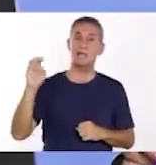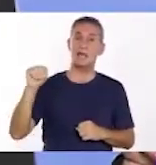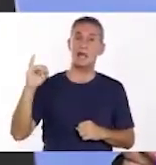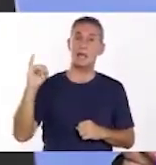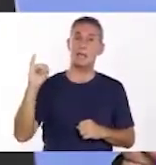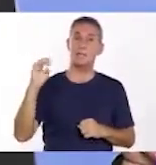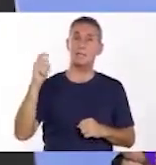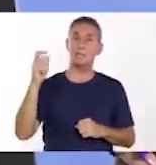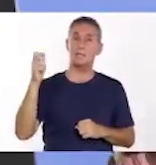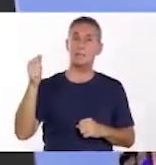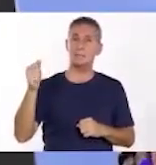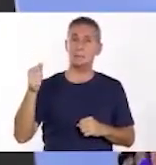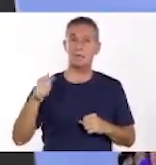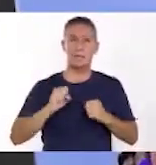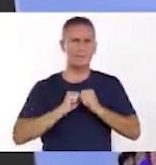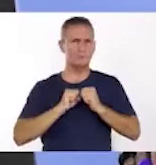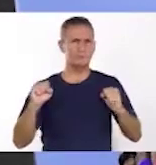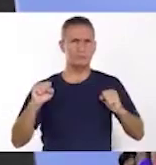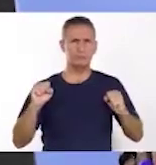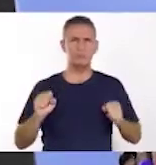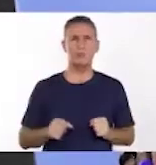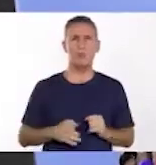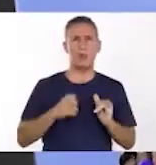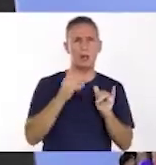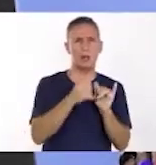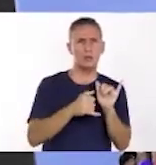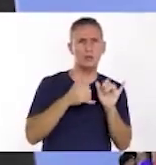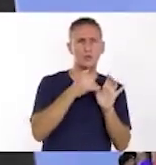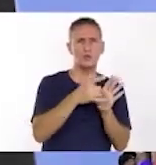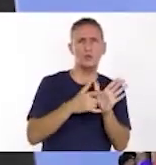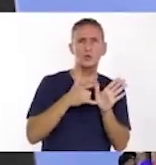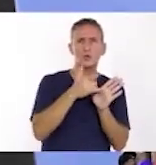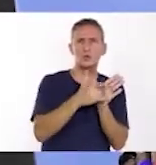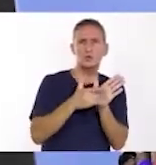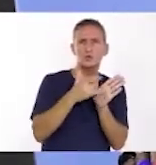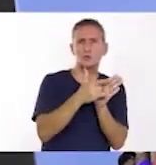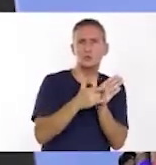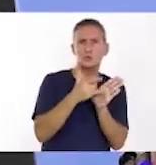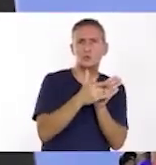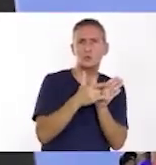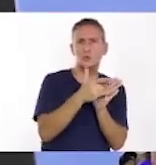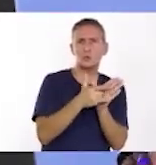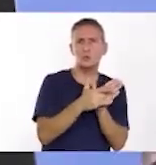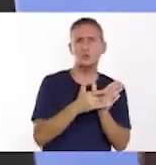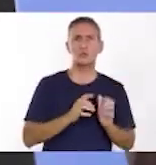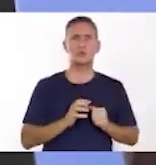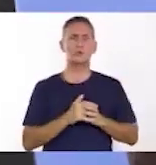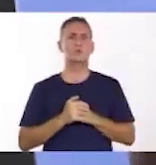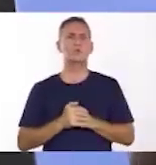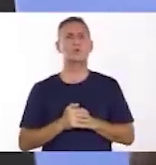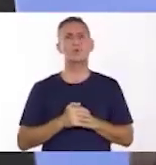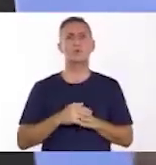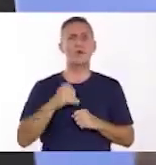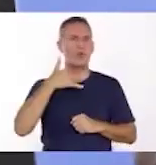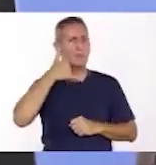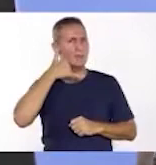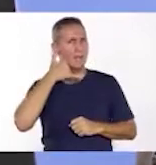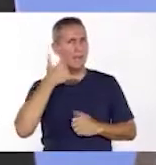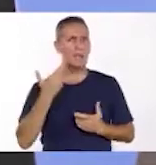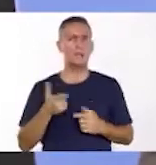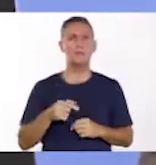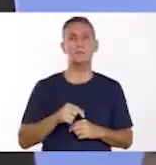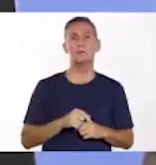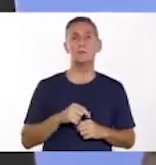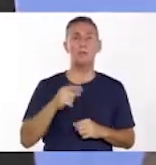el teléfono y la locomotora eléctrica. Locomotora que este autor le dedica